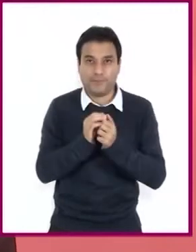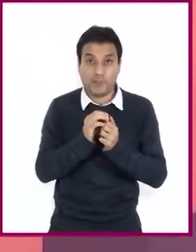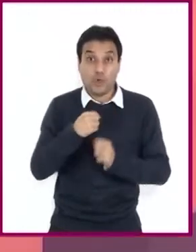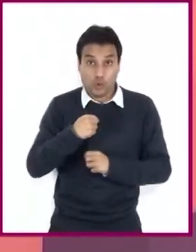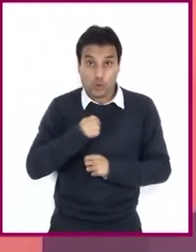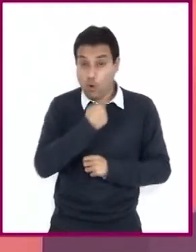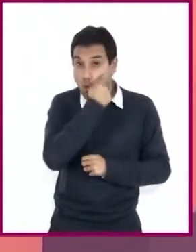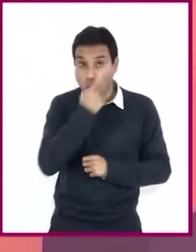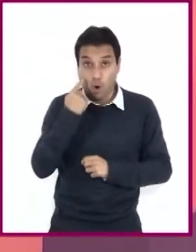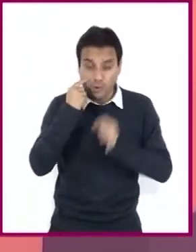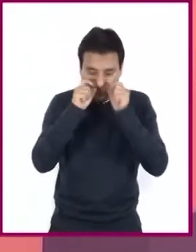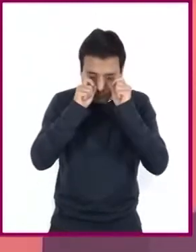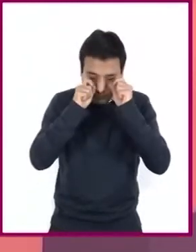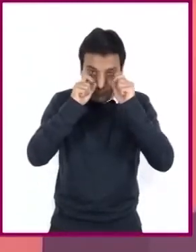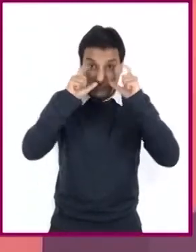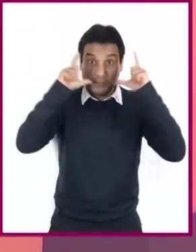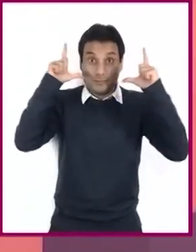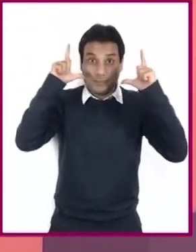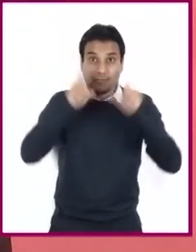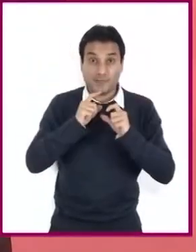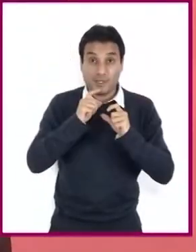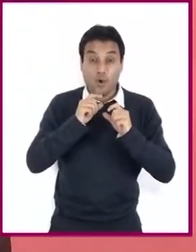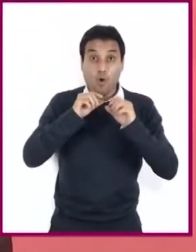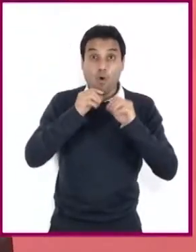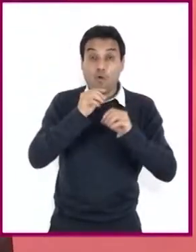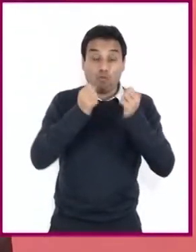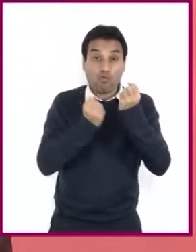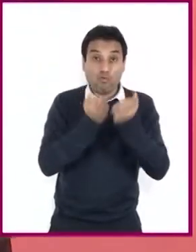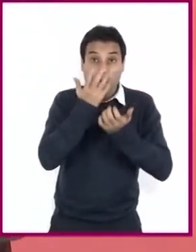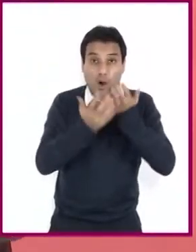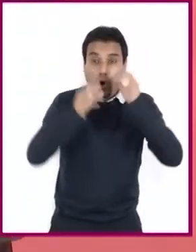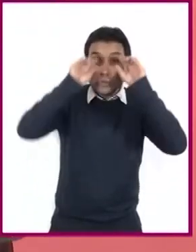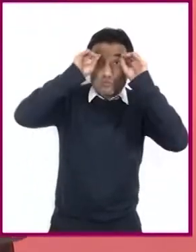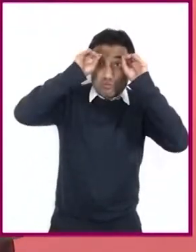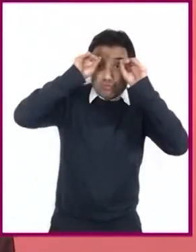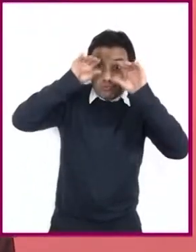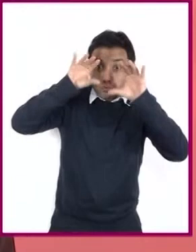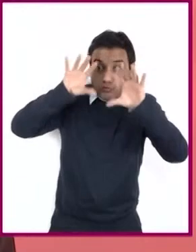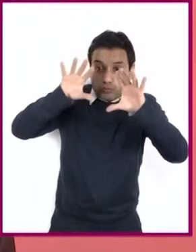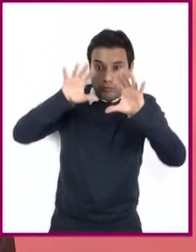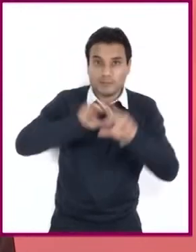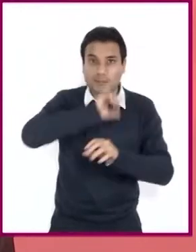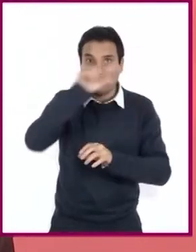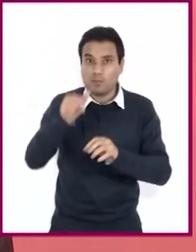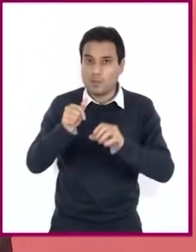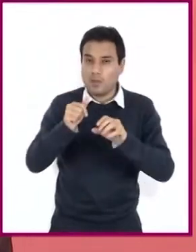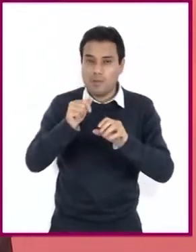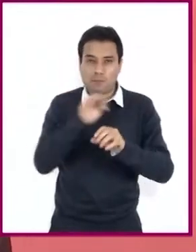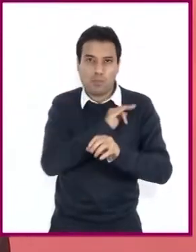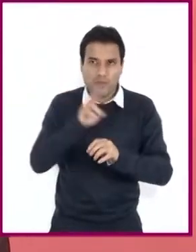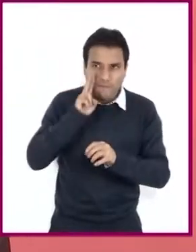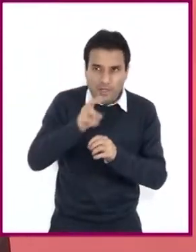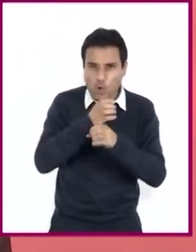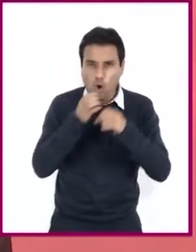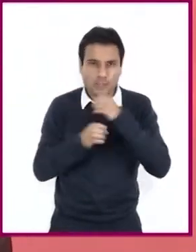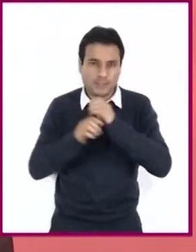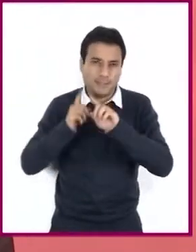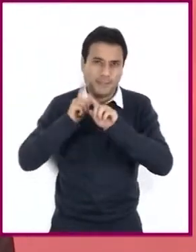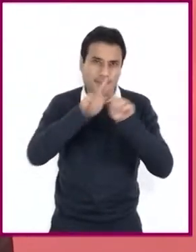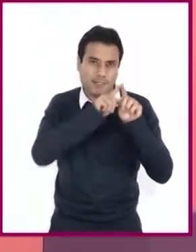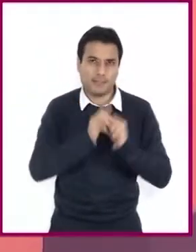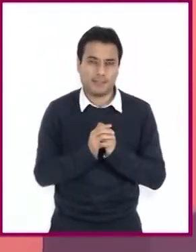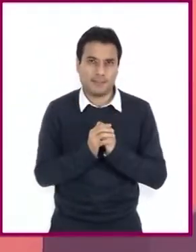abría los ojos y miraba los objetos, ese fuego los iluminaba, haciendo posible la visión de esos